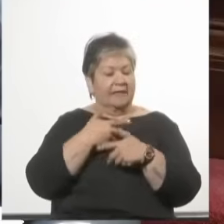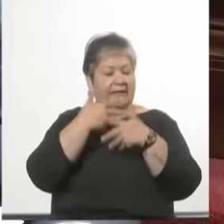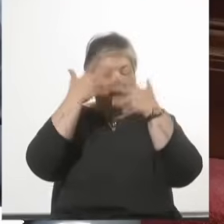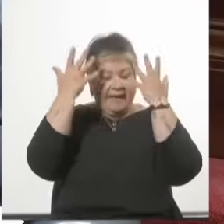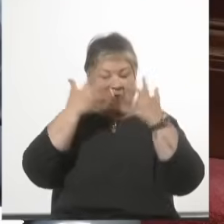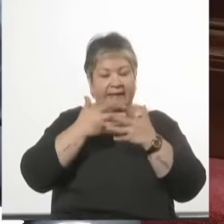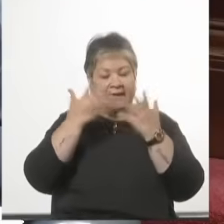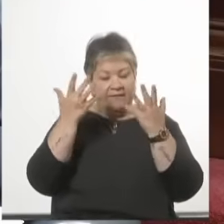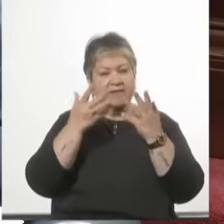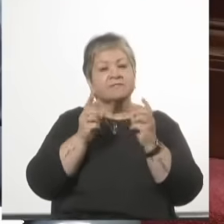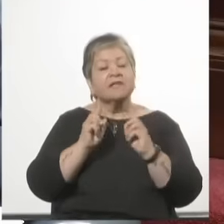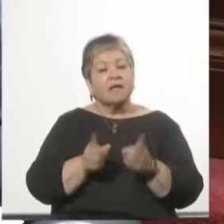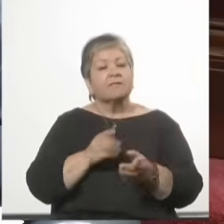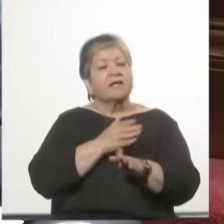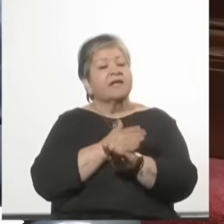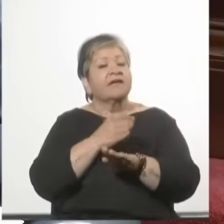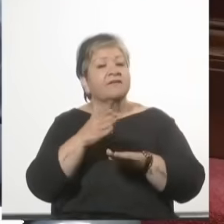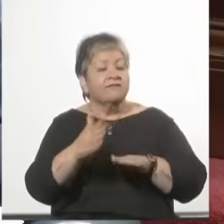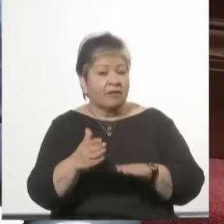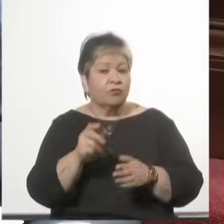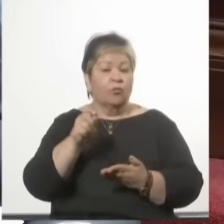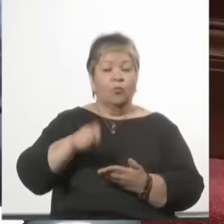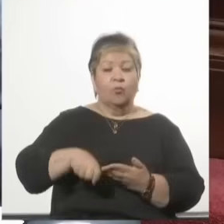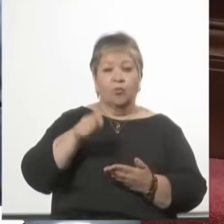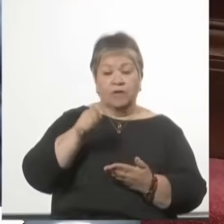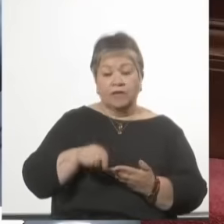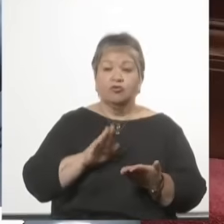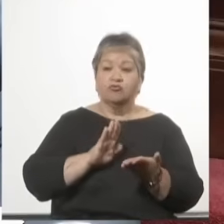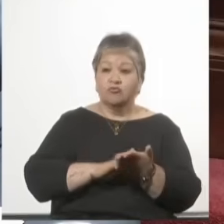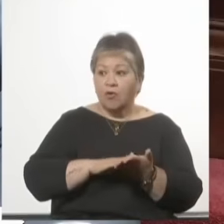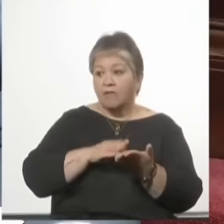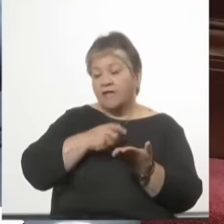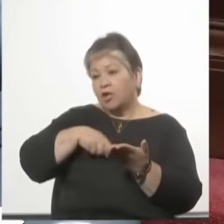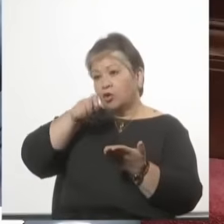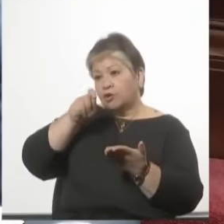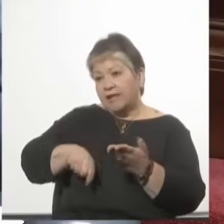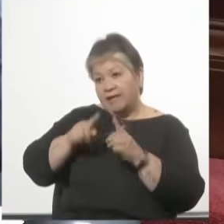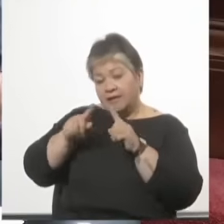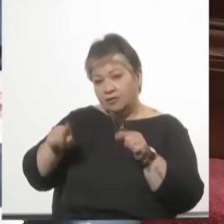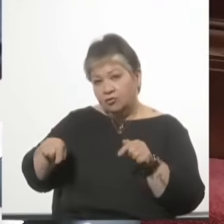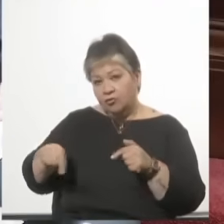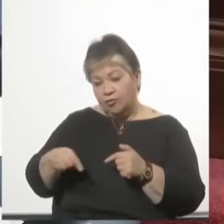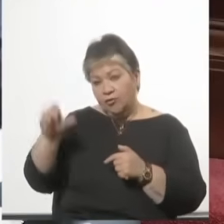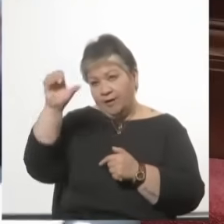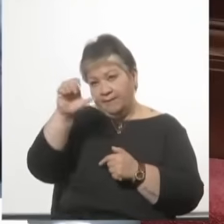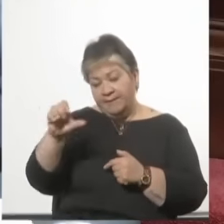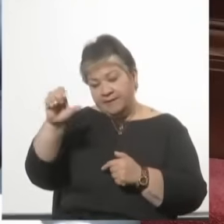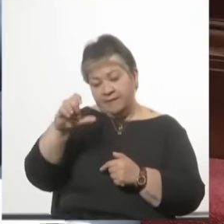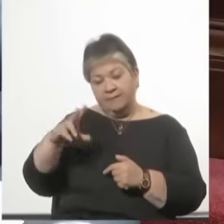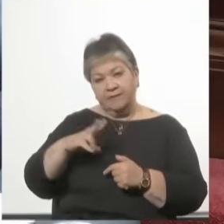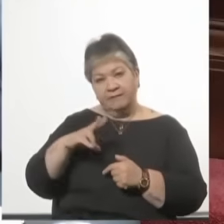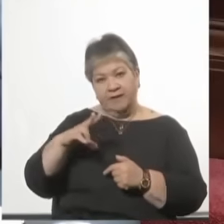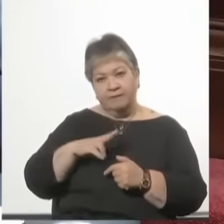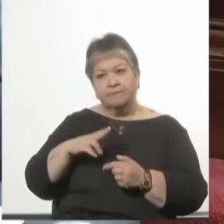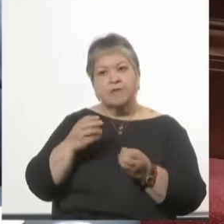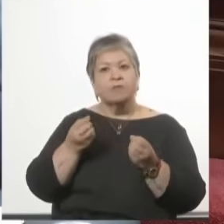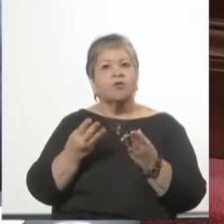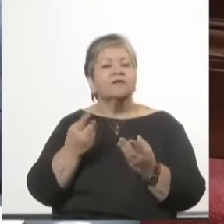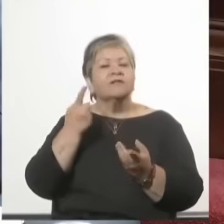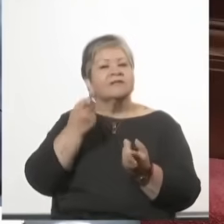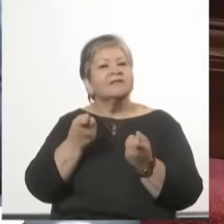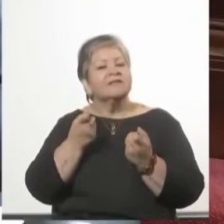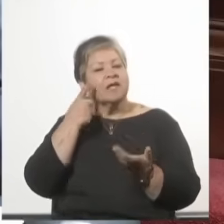proyectan efectos jurídicos sobre el contrato, toda vez que ello podría determinar el eventual apartamiento de los valores de probidad y buena